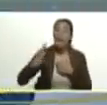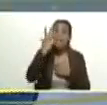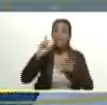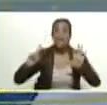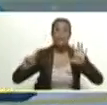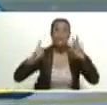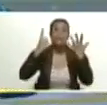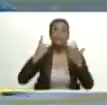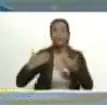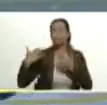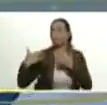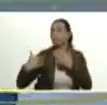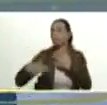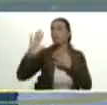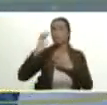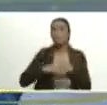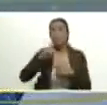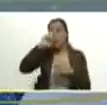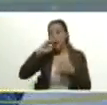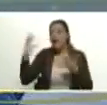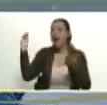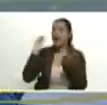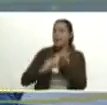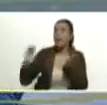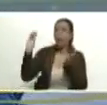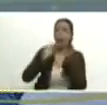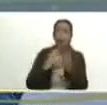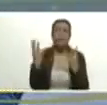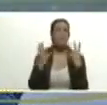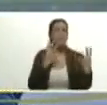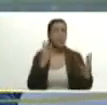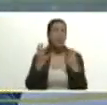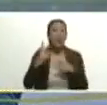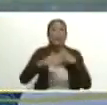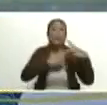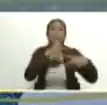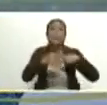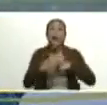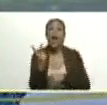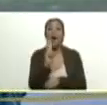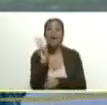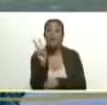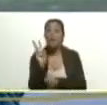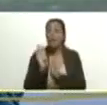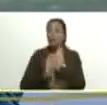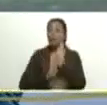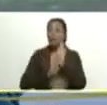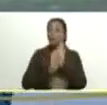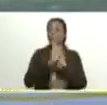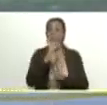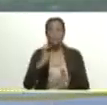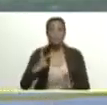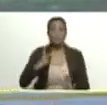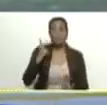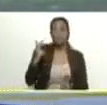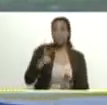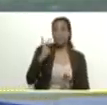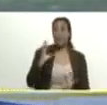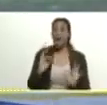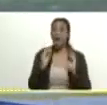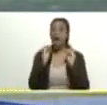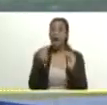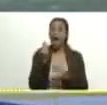décima. Veremos año tras año cómo el café venezolano se sigue creciendo. En